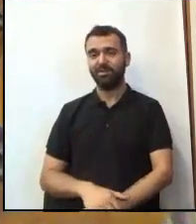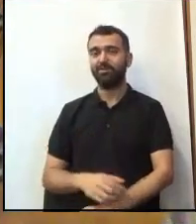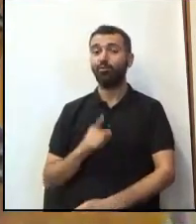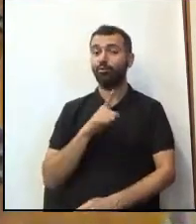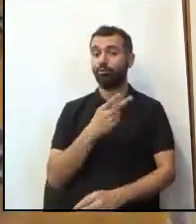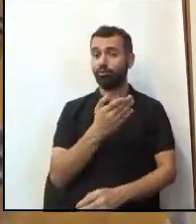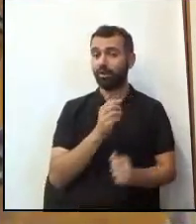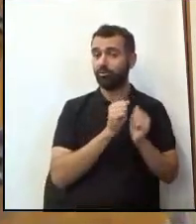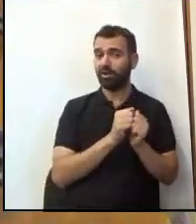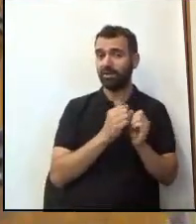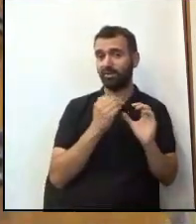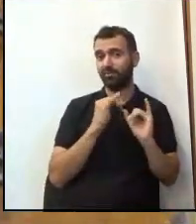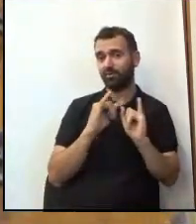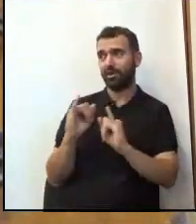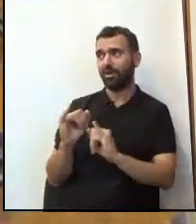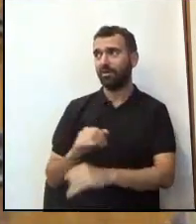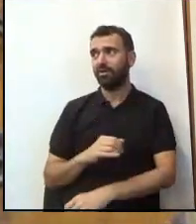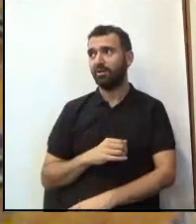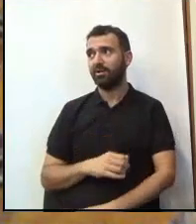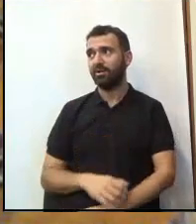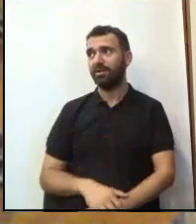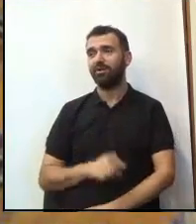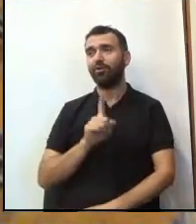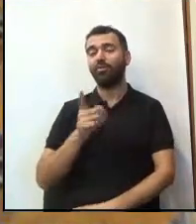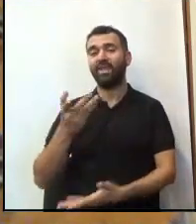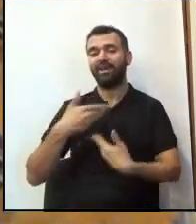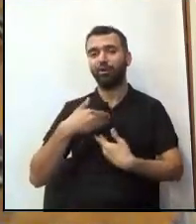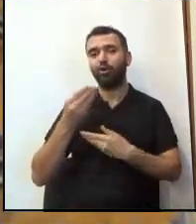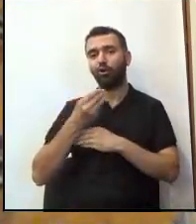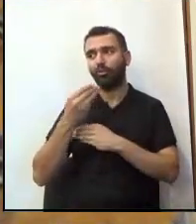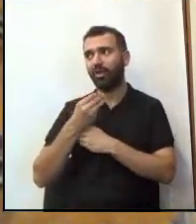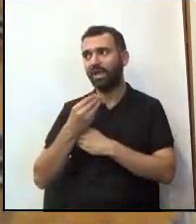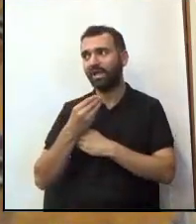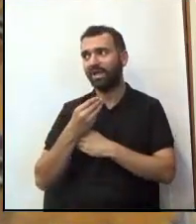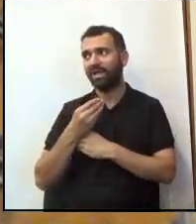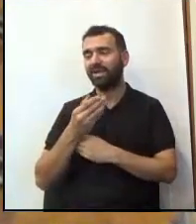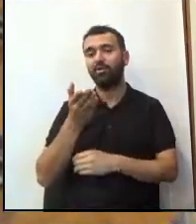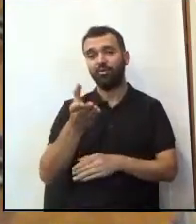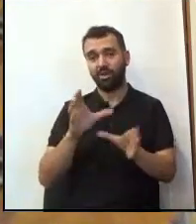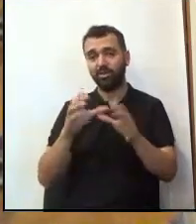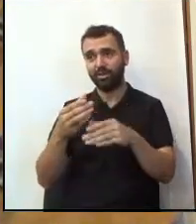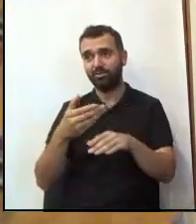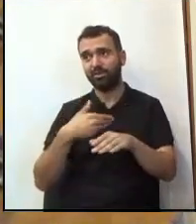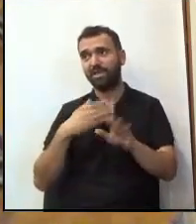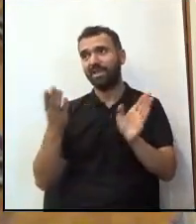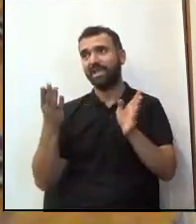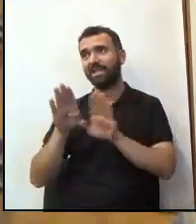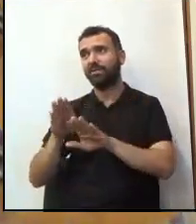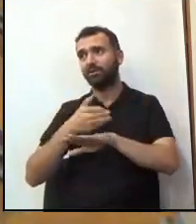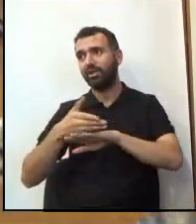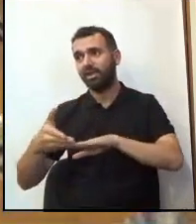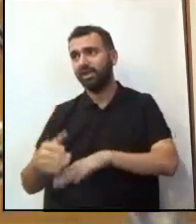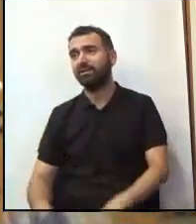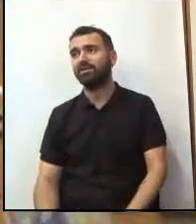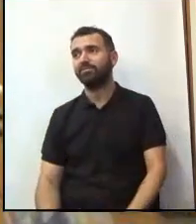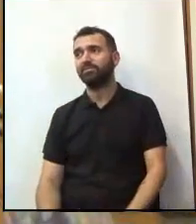colega. Sí, era una broma. No me dejaron ni comer y cree que le informe. ¿A ella? ¿No los deja comer? No, la comisión que terminó tan tarde. Ah, yo también.